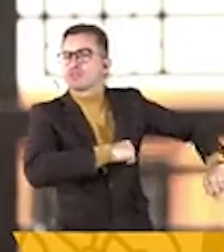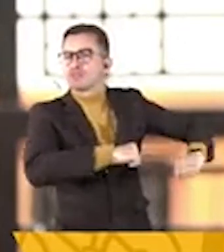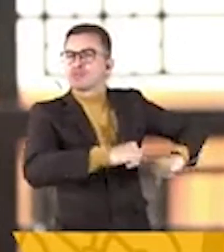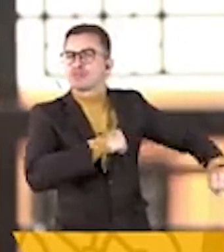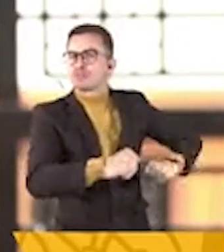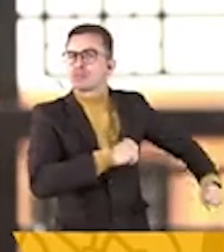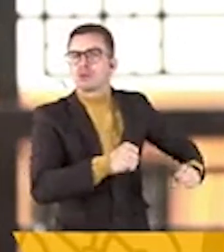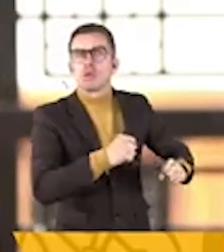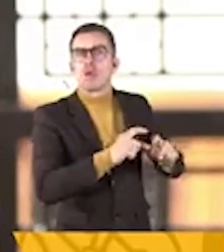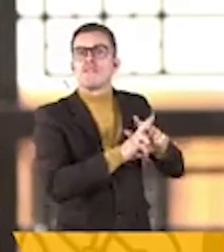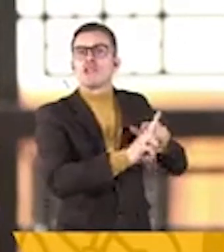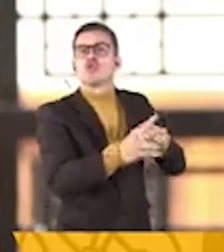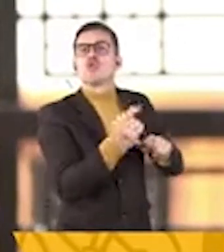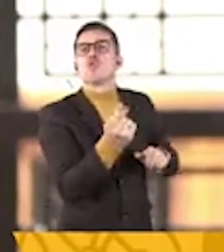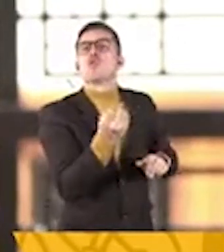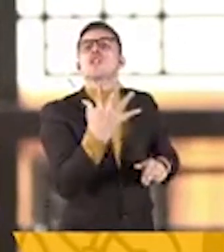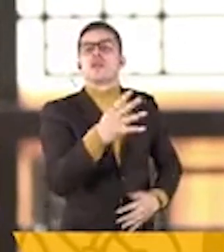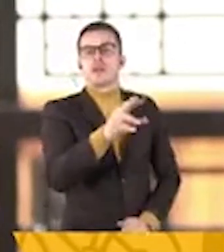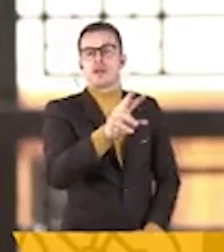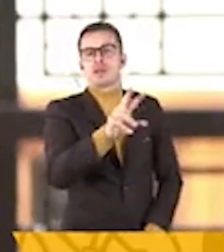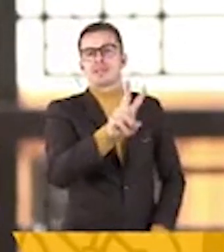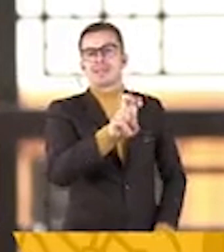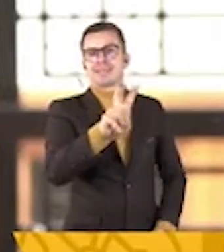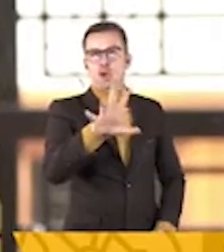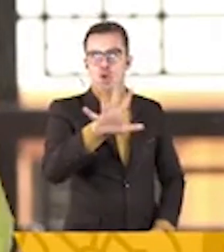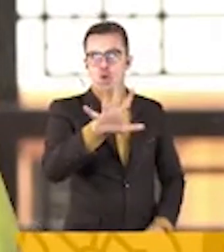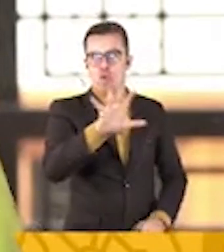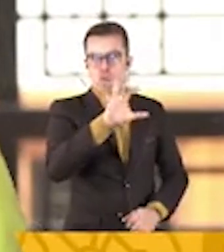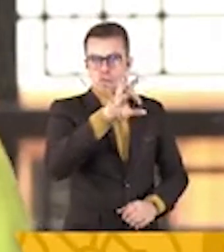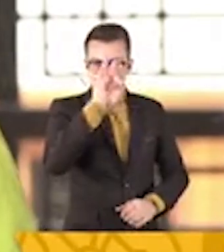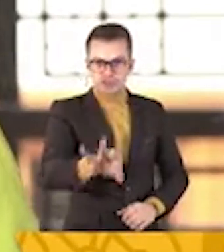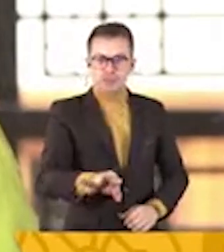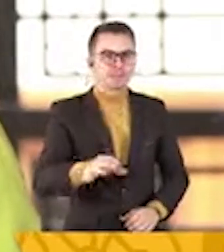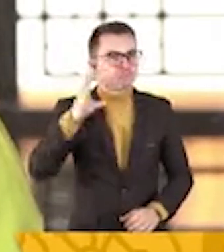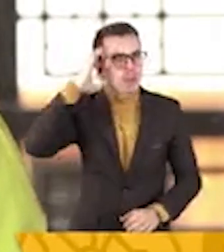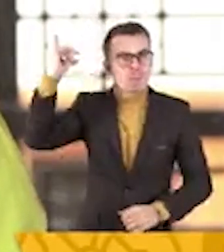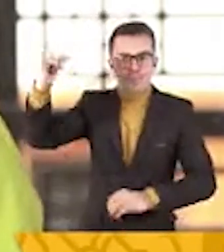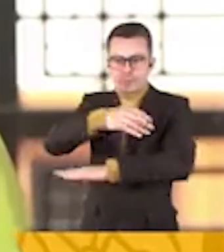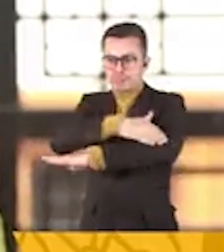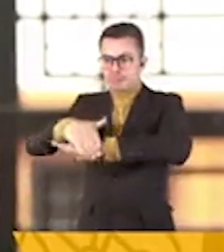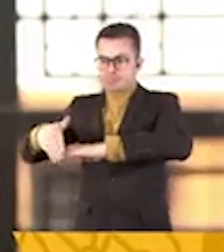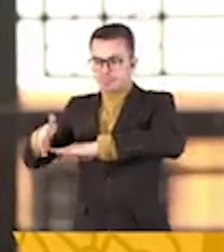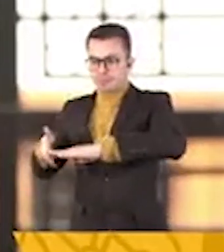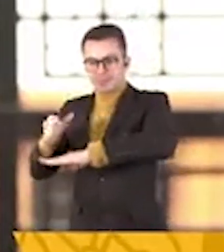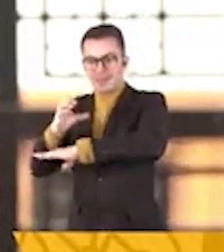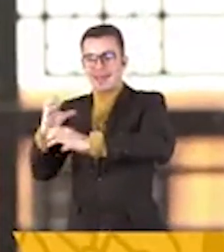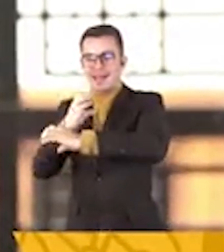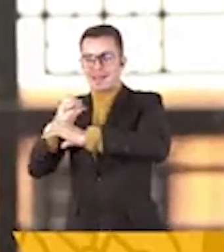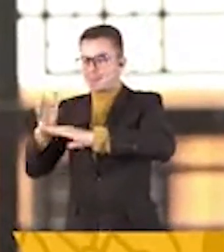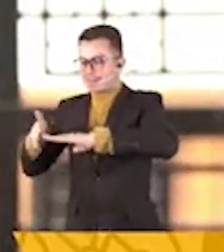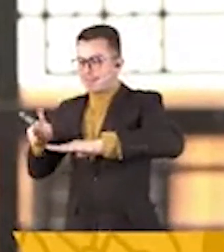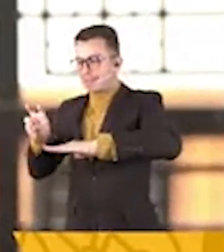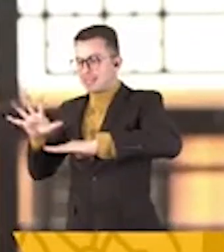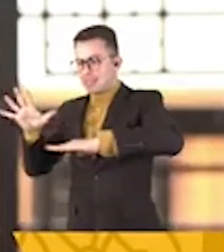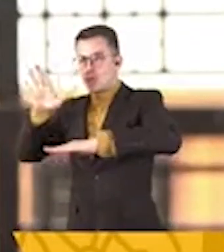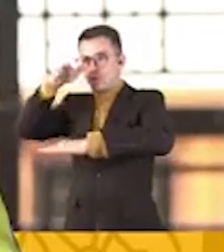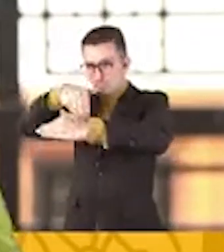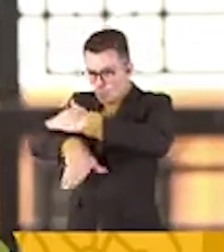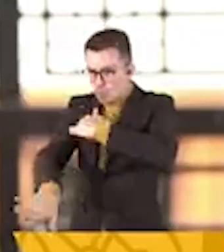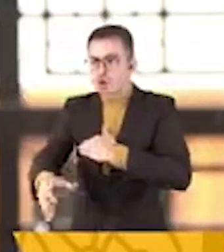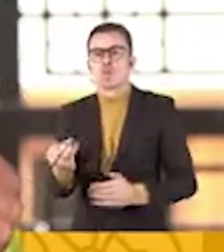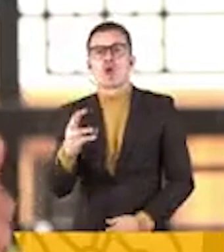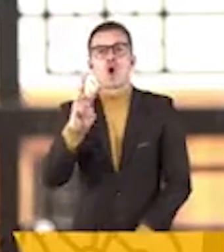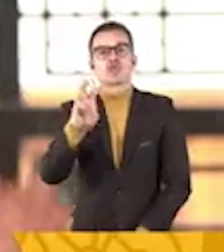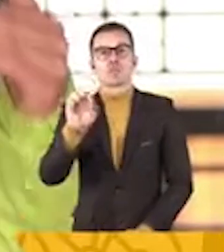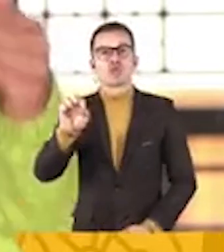el frente del deprimido de la 72 tiene 8.5. un 8.5% de ejecución,